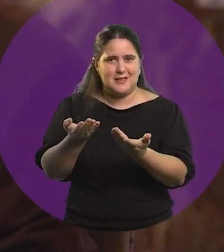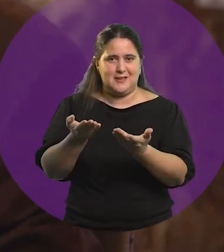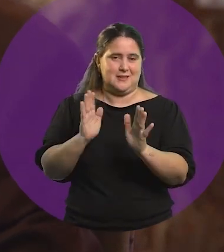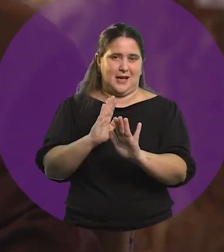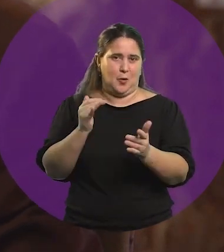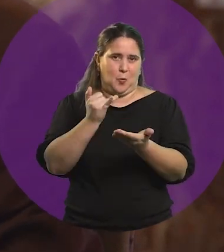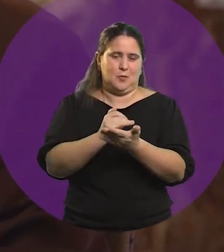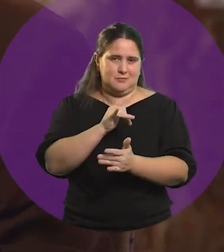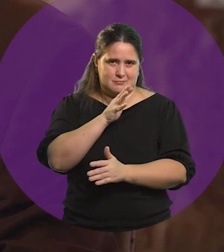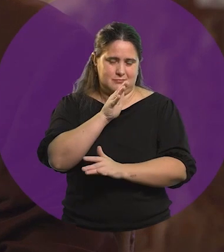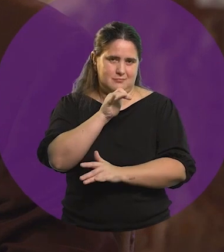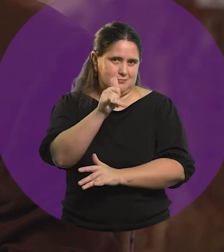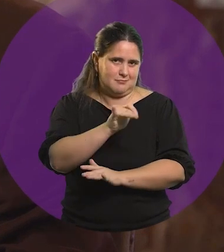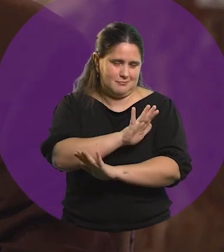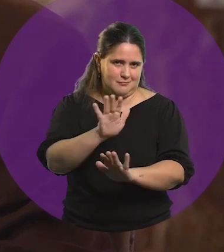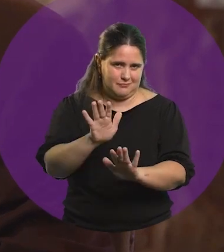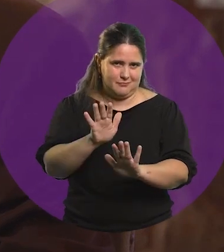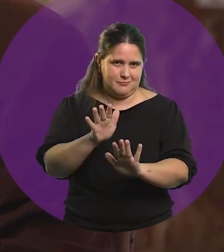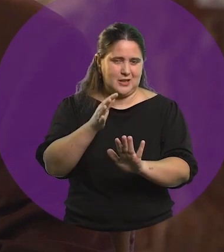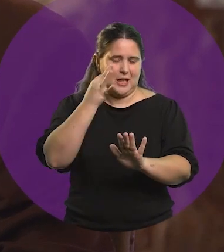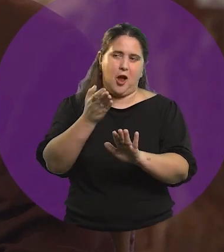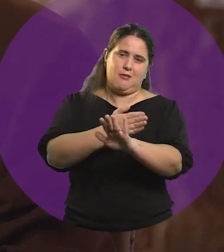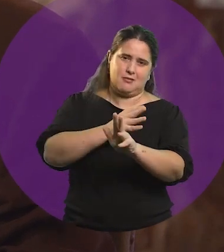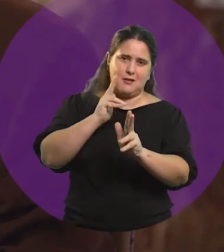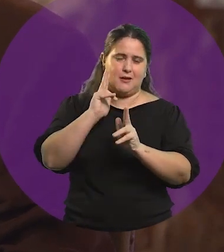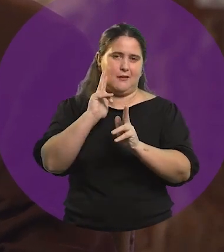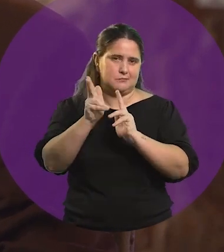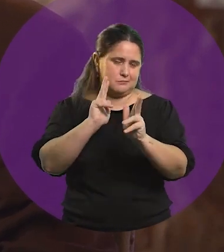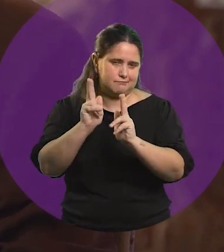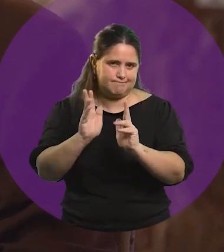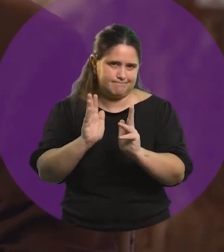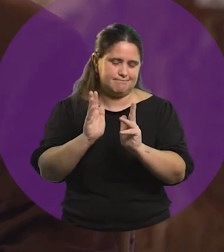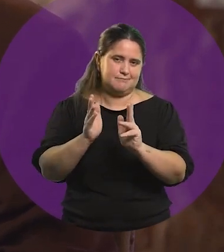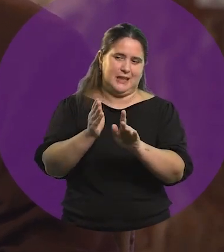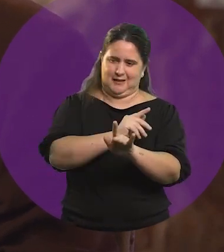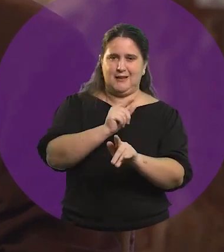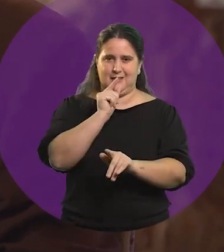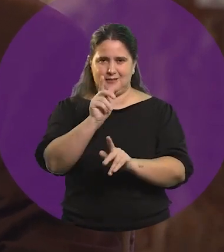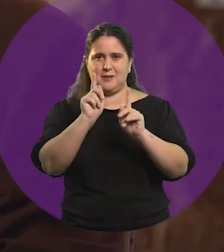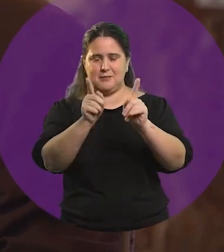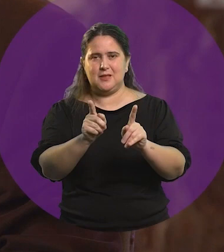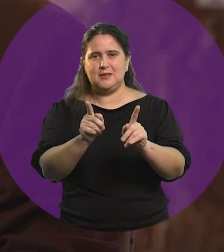último comentario, que creo que fue un poco algo de lo que hablábamos antes y recién mencionaban,